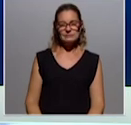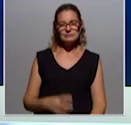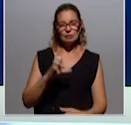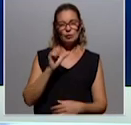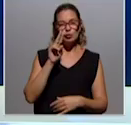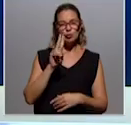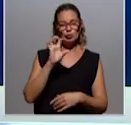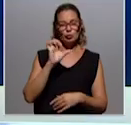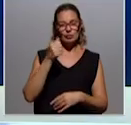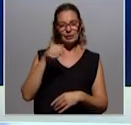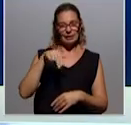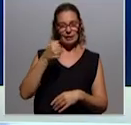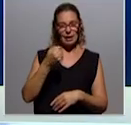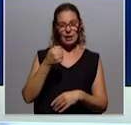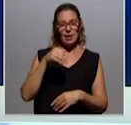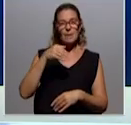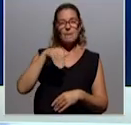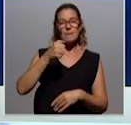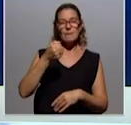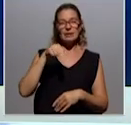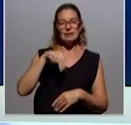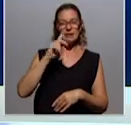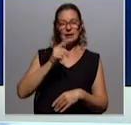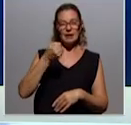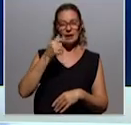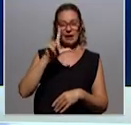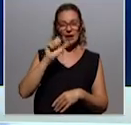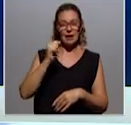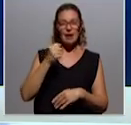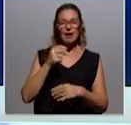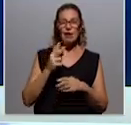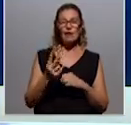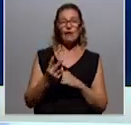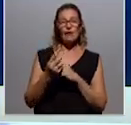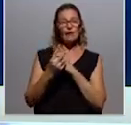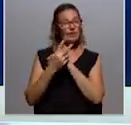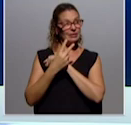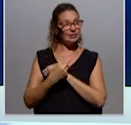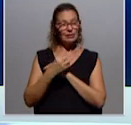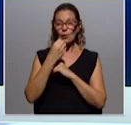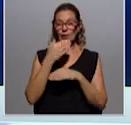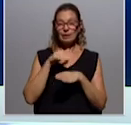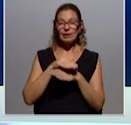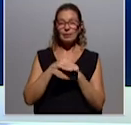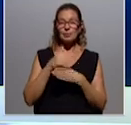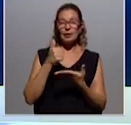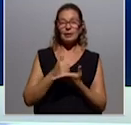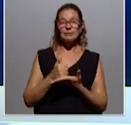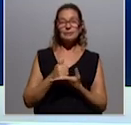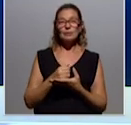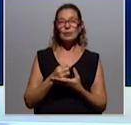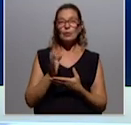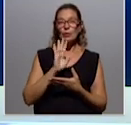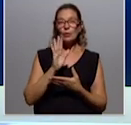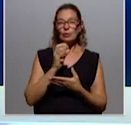Susana Mangana, desde Seúl, para redondear lo que ha sido esta visita. Bienvenida, buenas tardes por aquí. ¿Qué